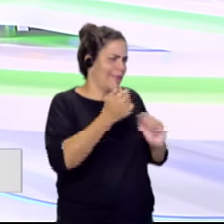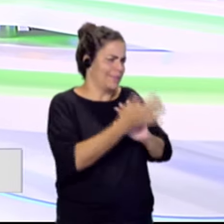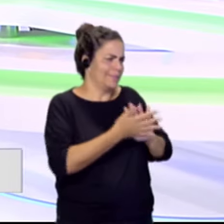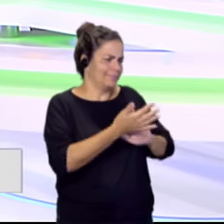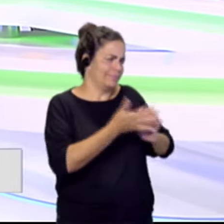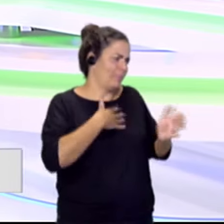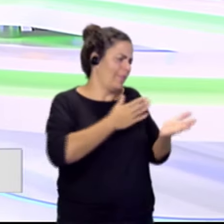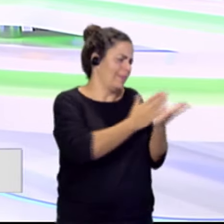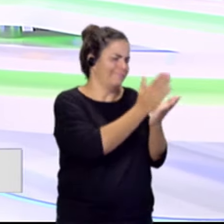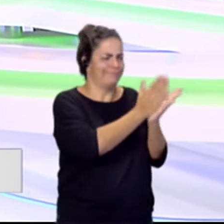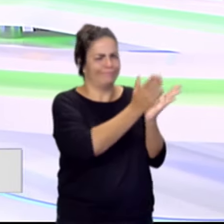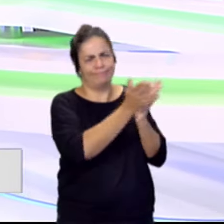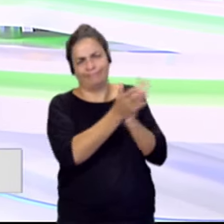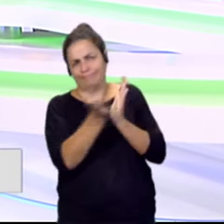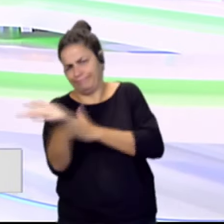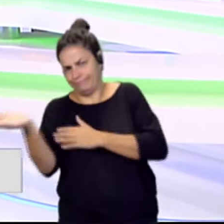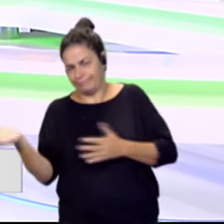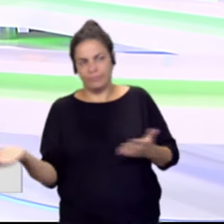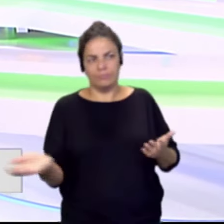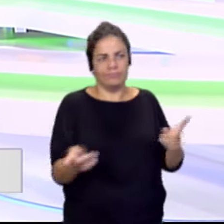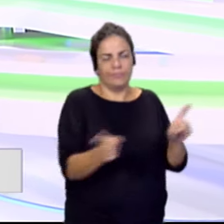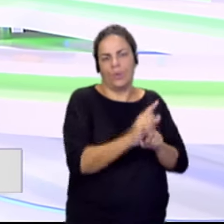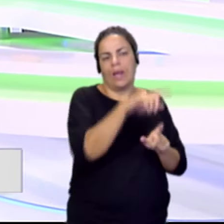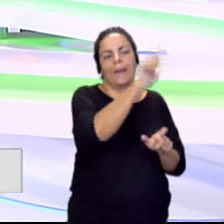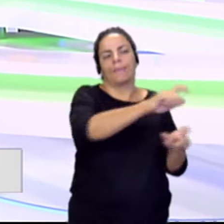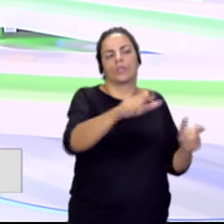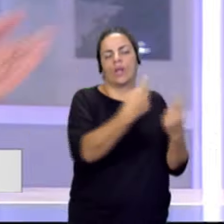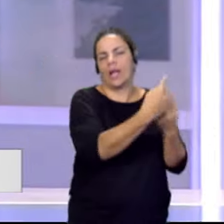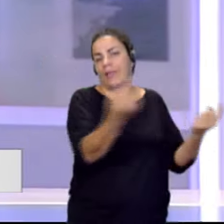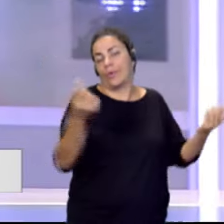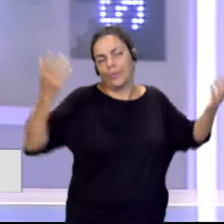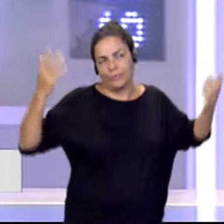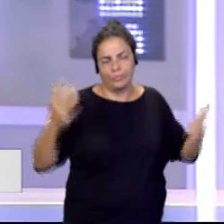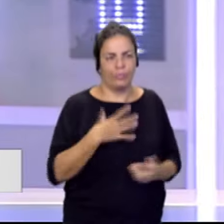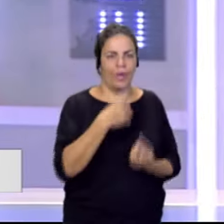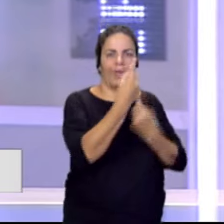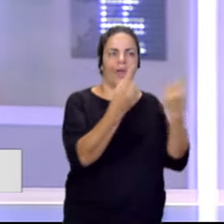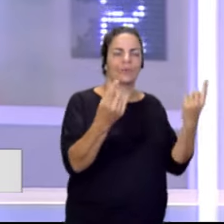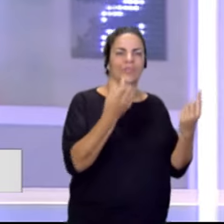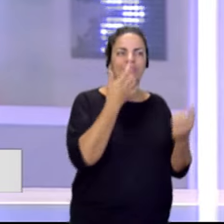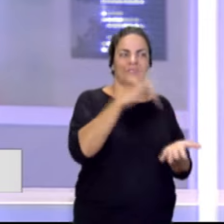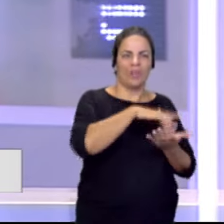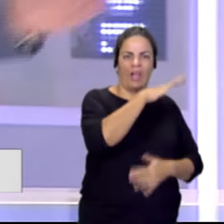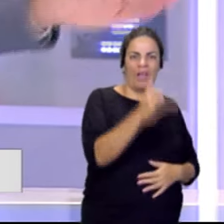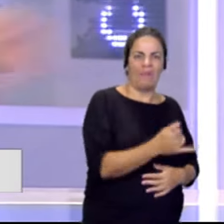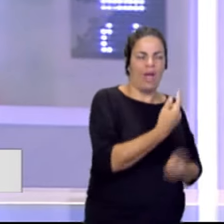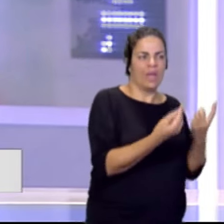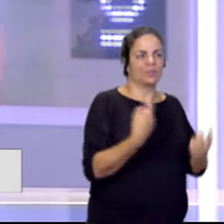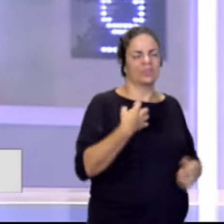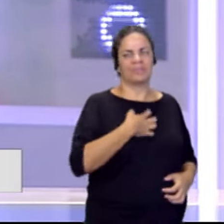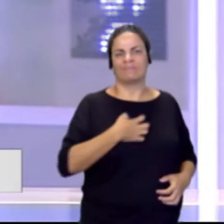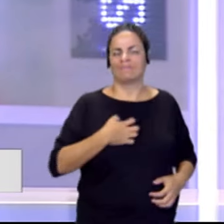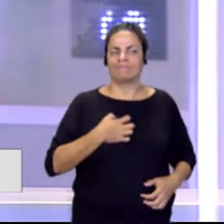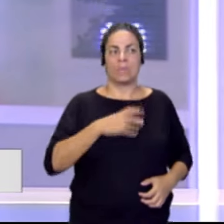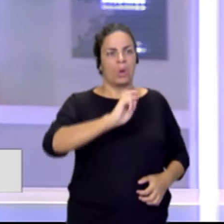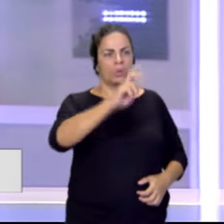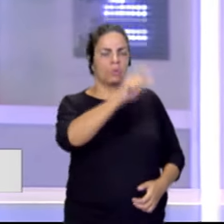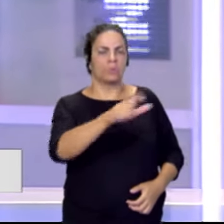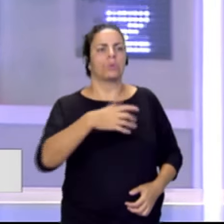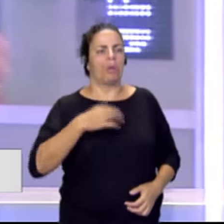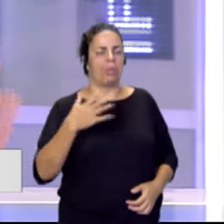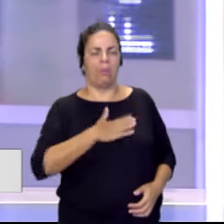que debe haber tantas reacciones como personas piden la baja, ¿no? Uno se sentirá más incómodo, otro más cómodo, unos incluso utilizan las